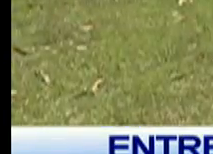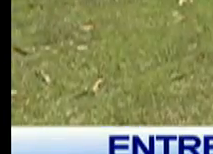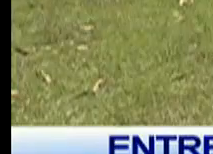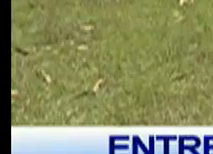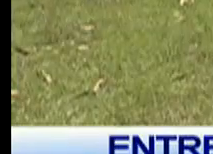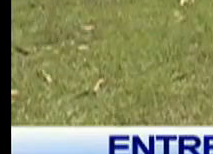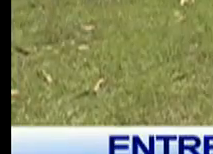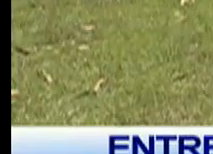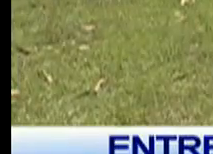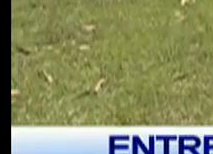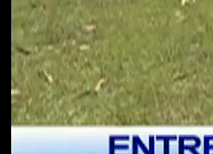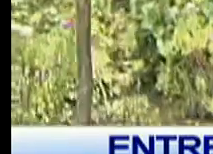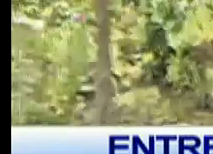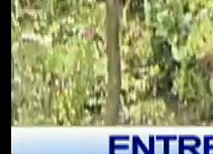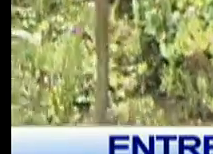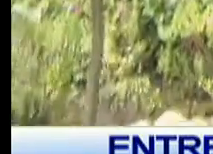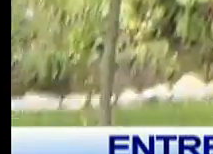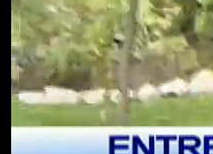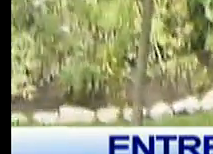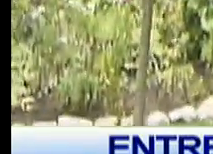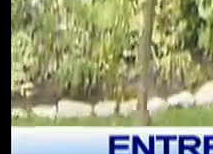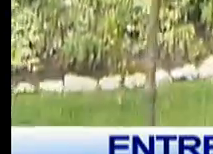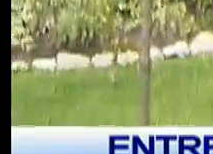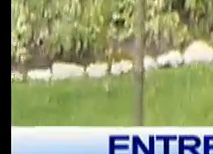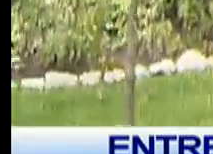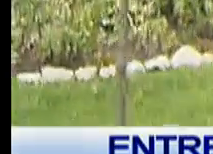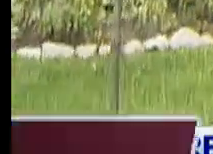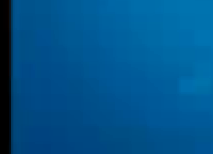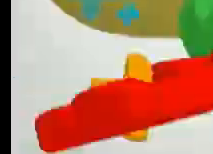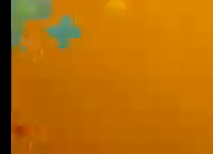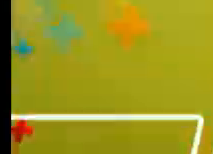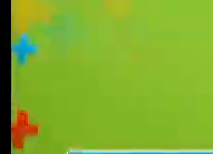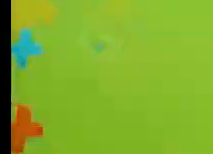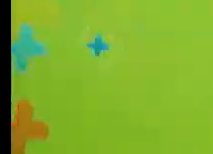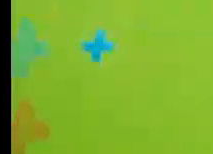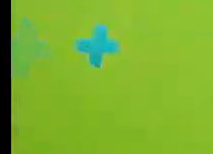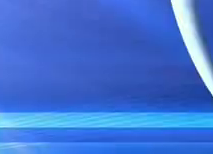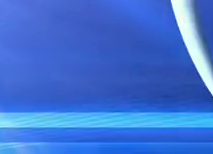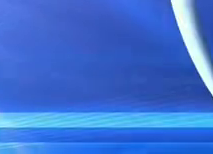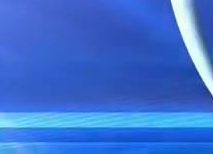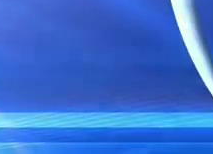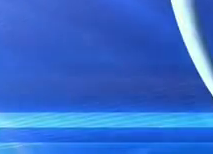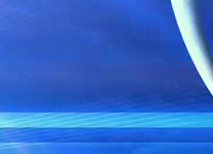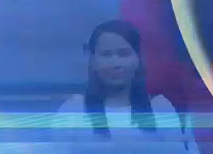las inquietudes que usted desea conocer.